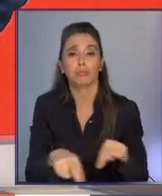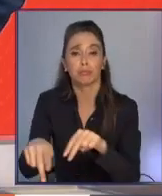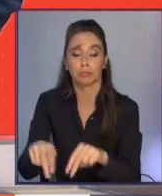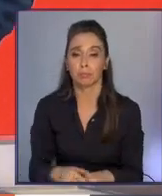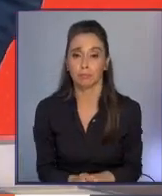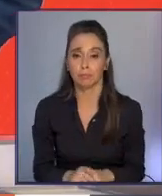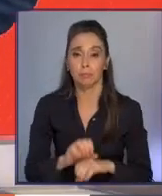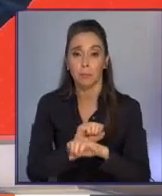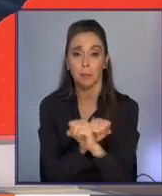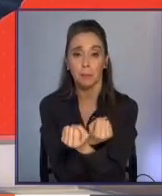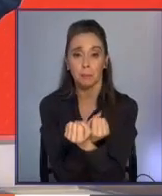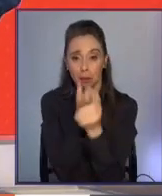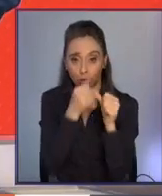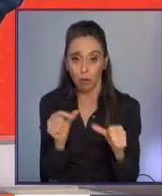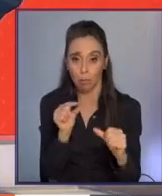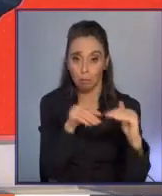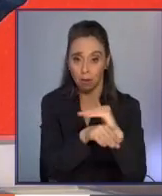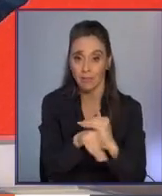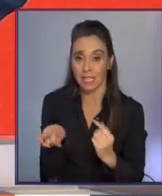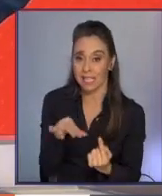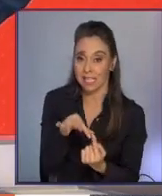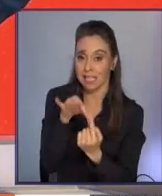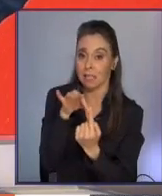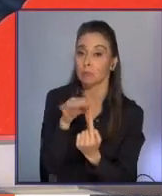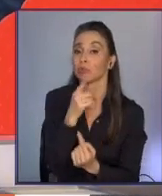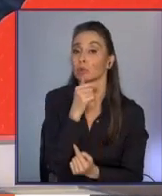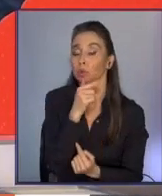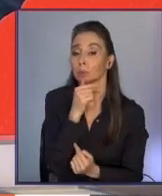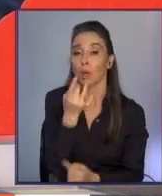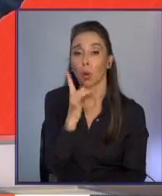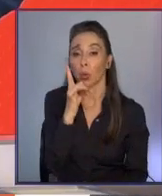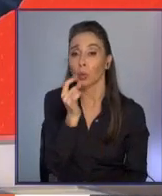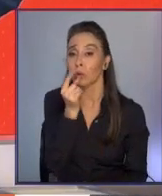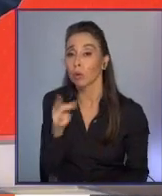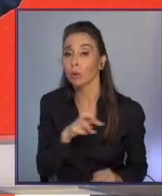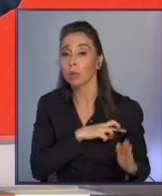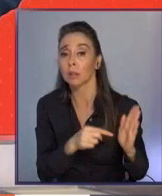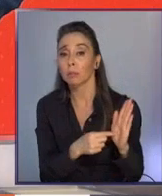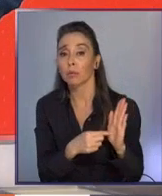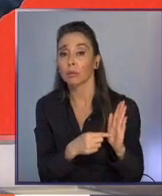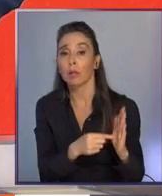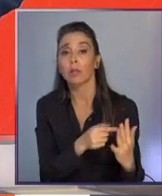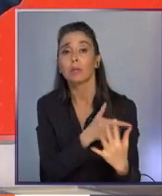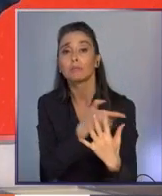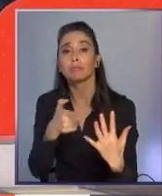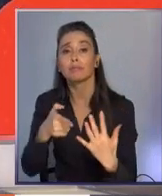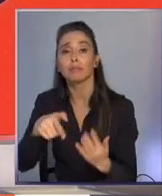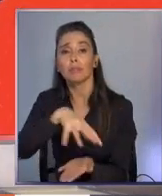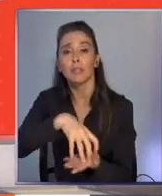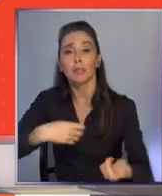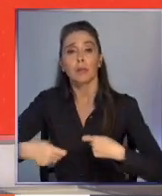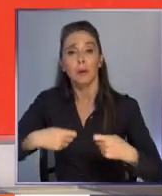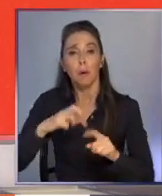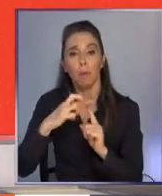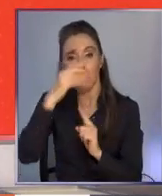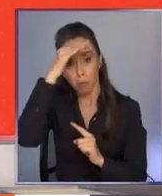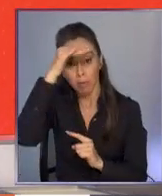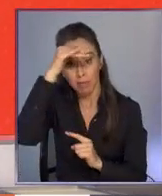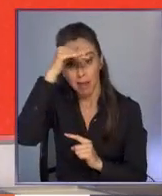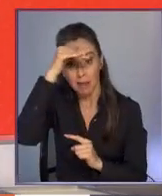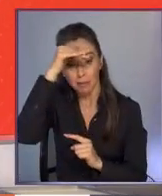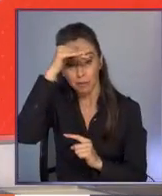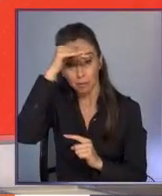y en prisión preventiva- está el principal sospechoso y único imputado por la balacera en un local de puente alto que dejó cinco personas